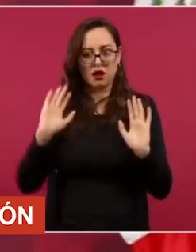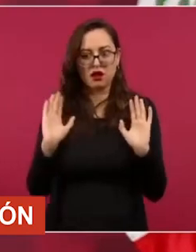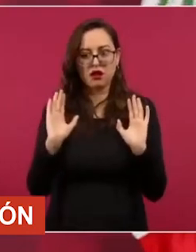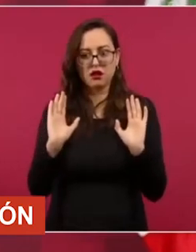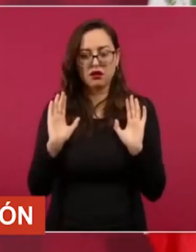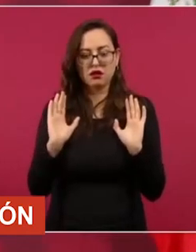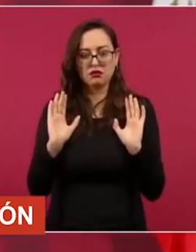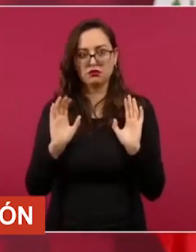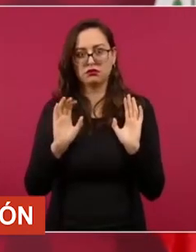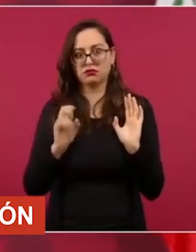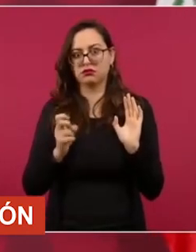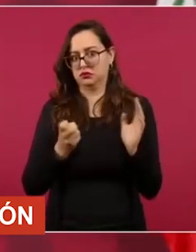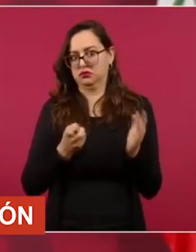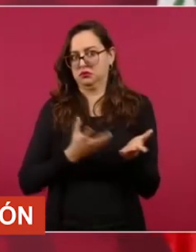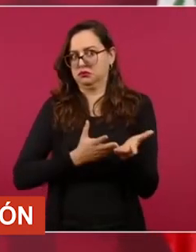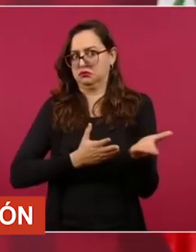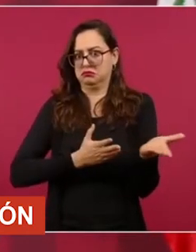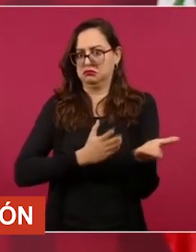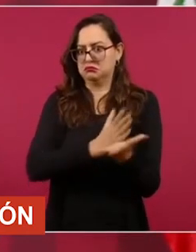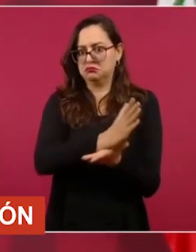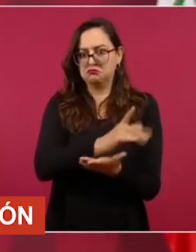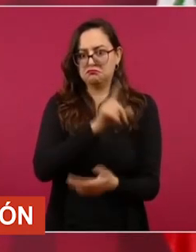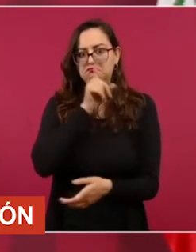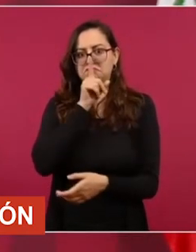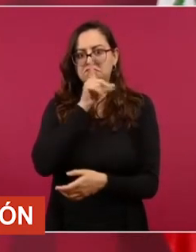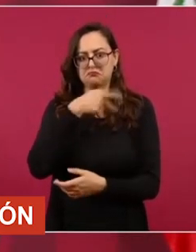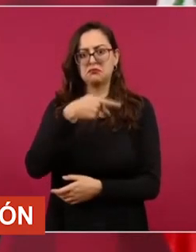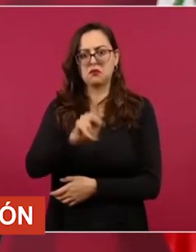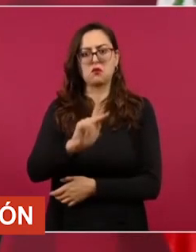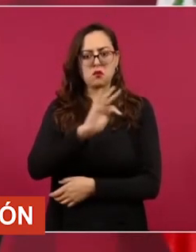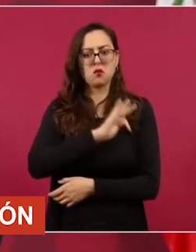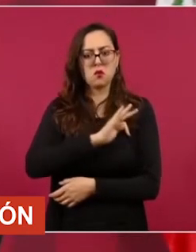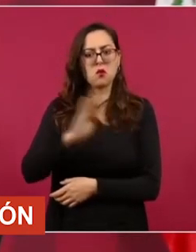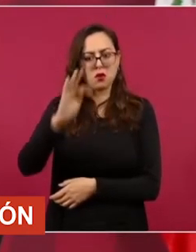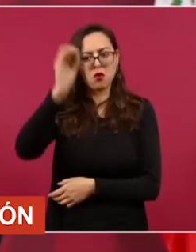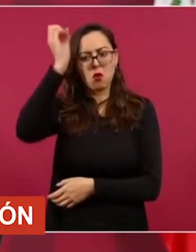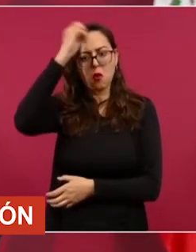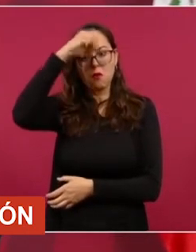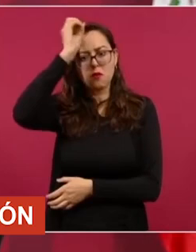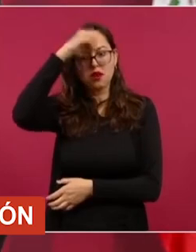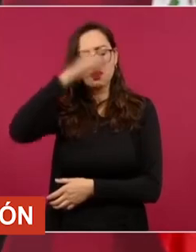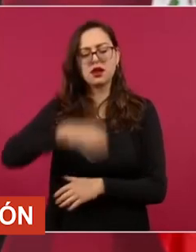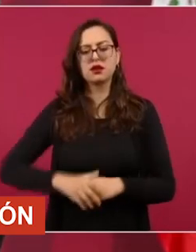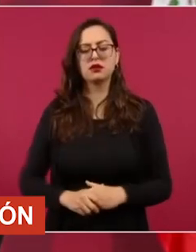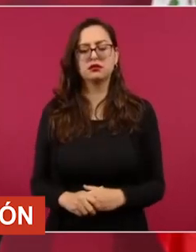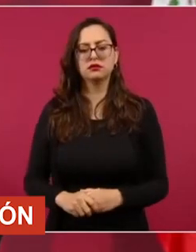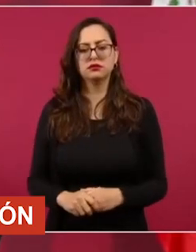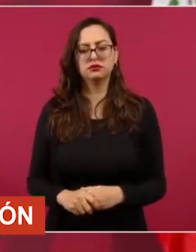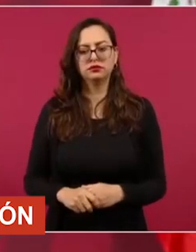el